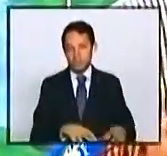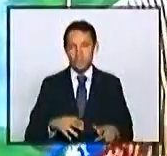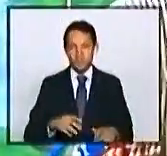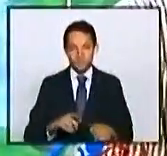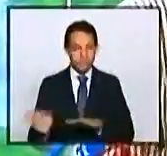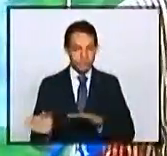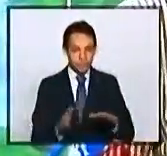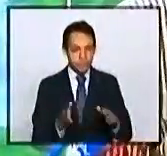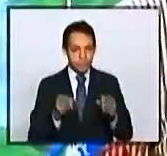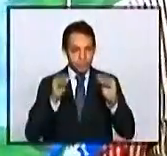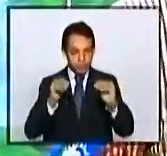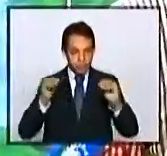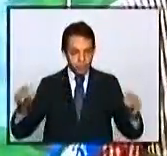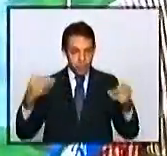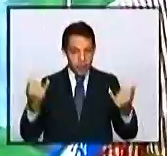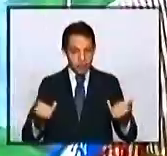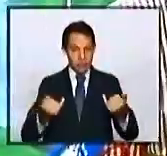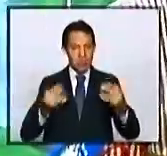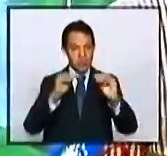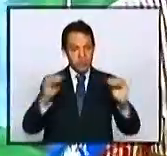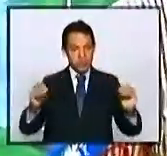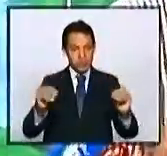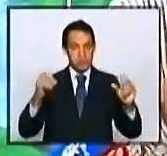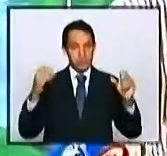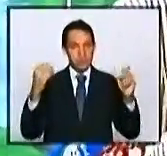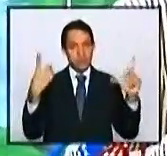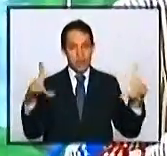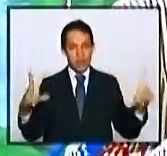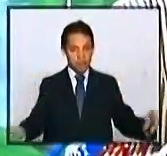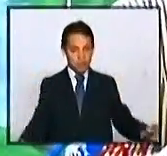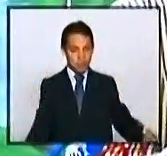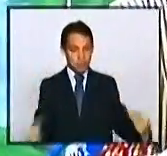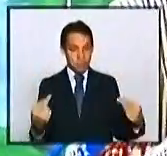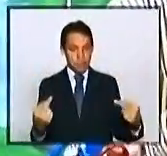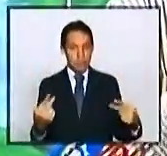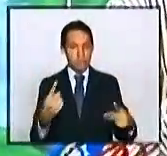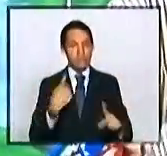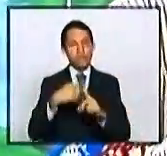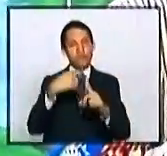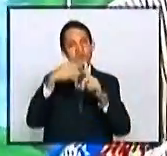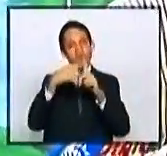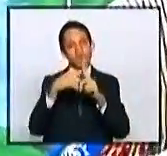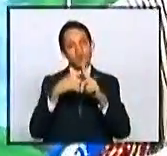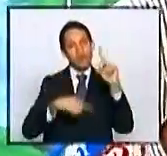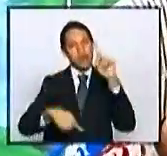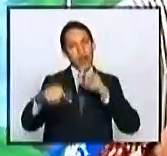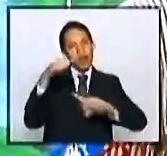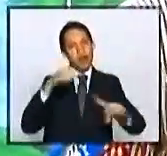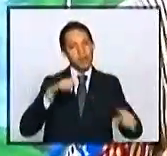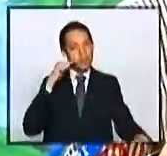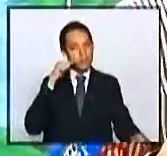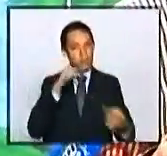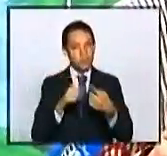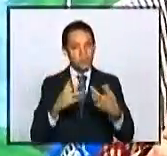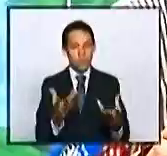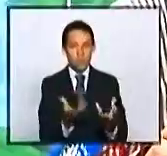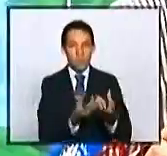aquí a los pacientes, aprovechando este espacio, y es que la psicología positiva también se puede trabajar a nivel